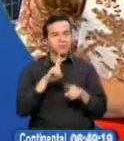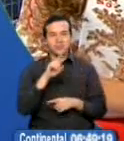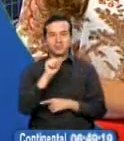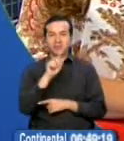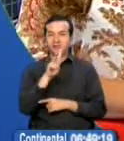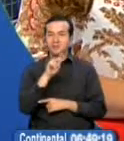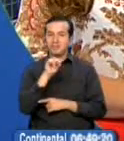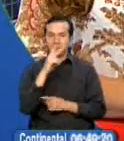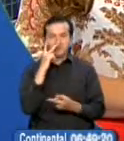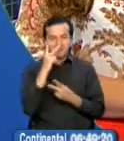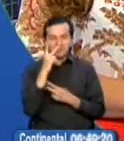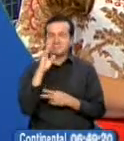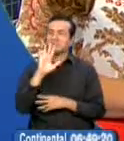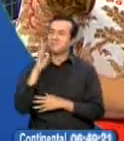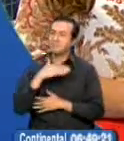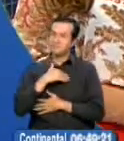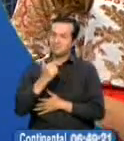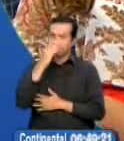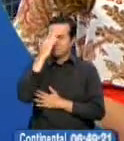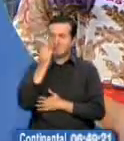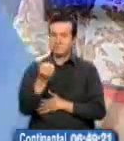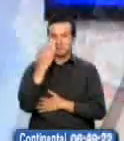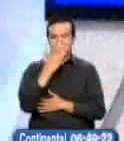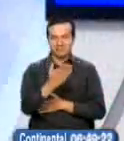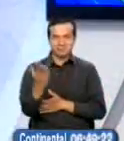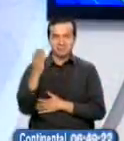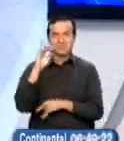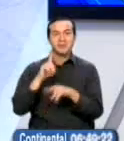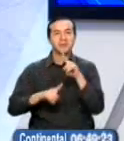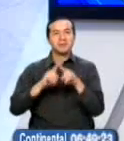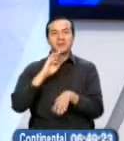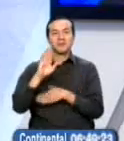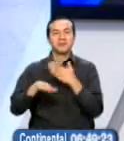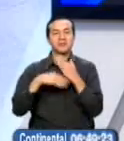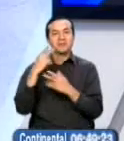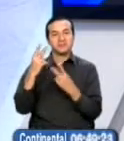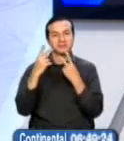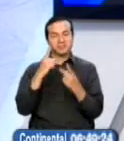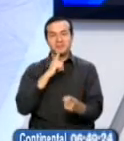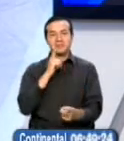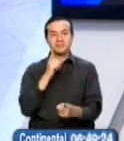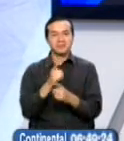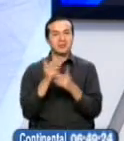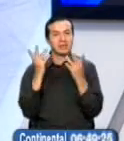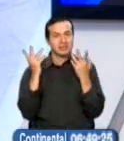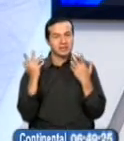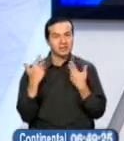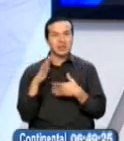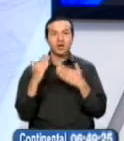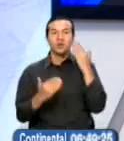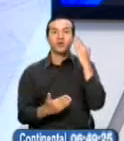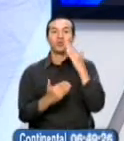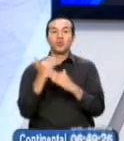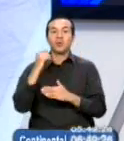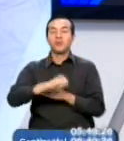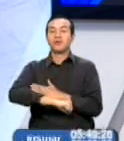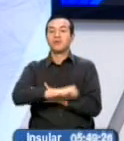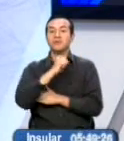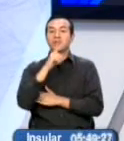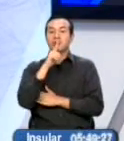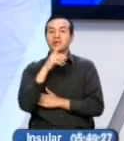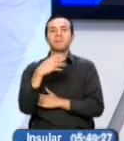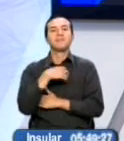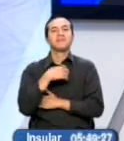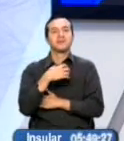Bienvenido. Hola Vanessa, buenos días. Un cordial saludo para ti y a los amigos televidentes. Y así es, ya tenemos nuevo campeón. Se trata del